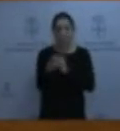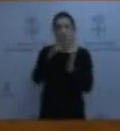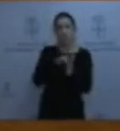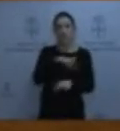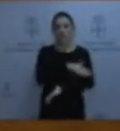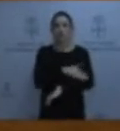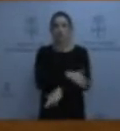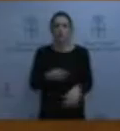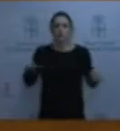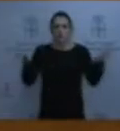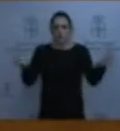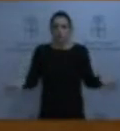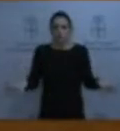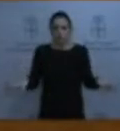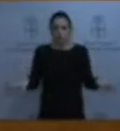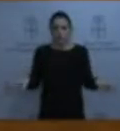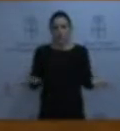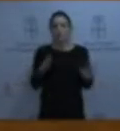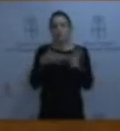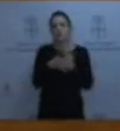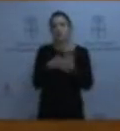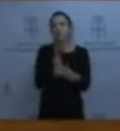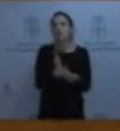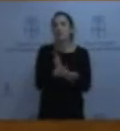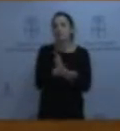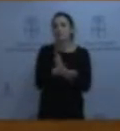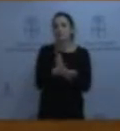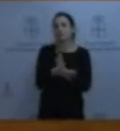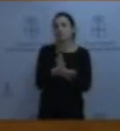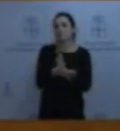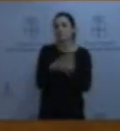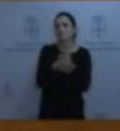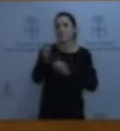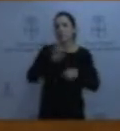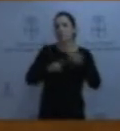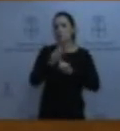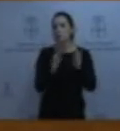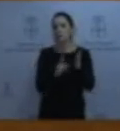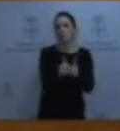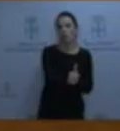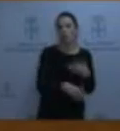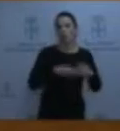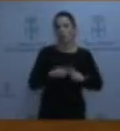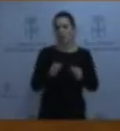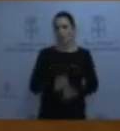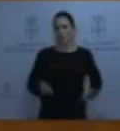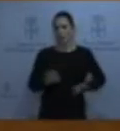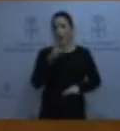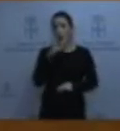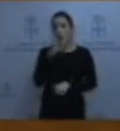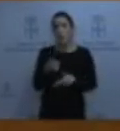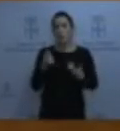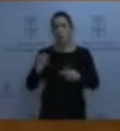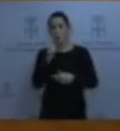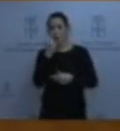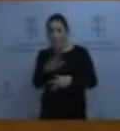inacción del Gobierno, y es poner el carro delante de la mula. Por una vez el Gobierno va a tener una coartada creíble, y es que le